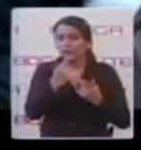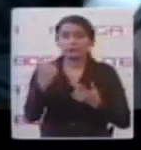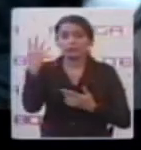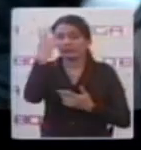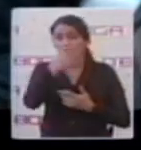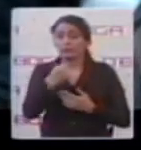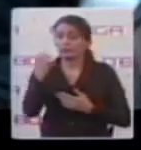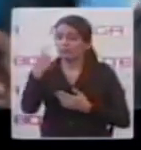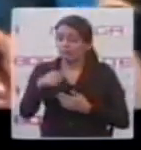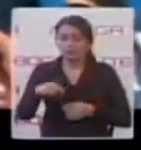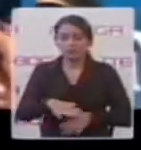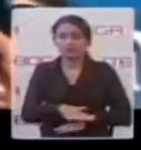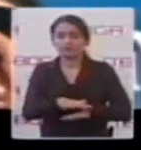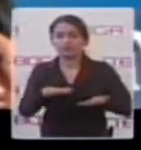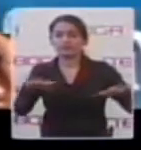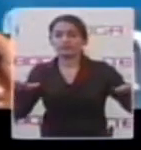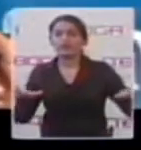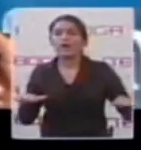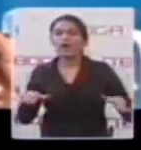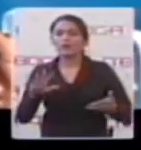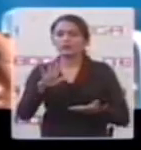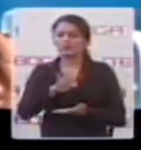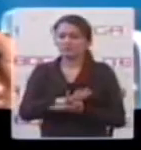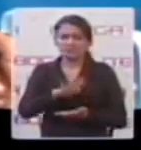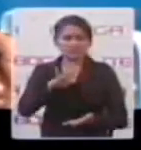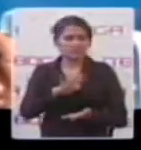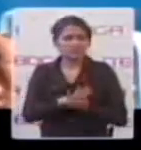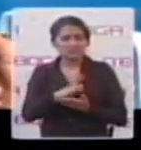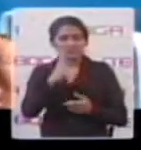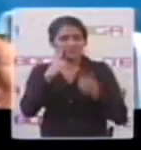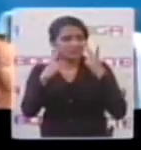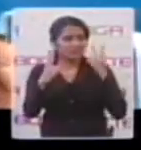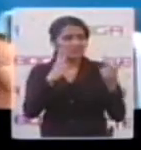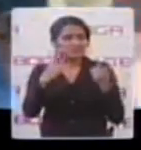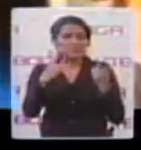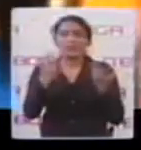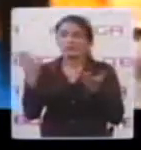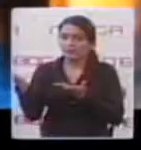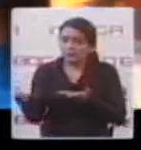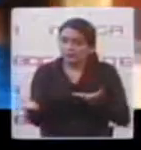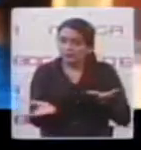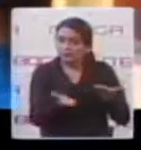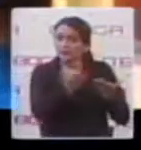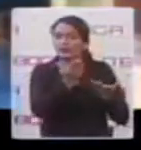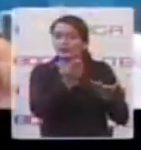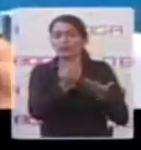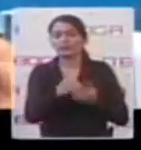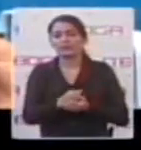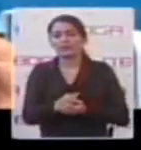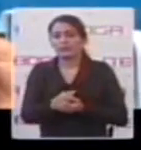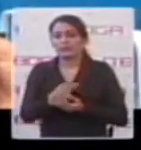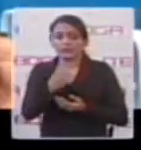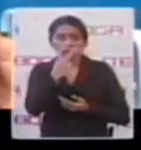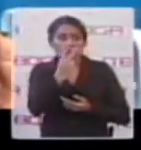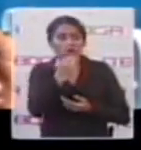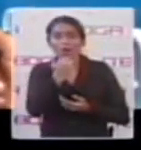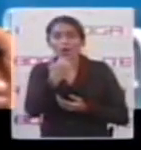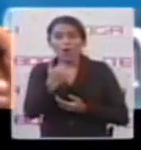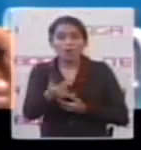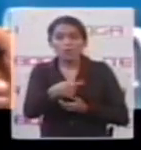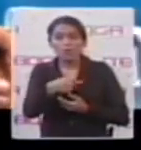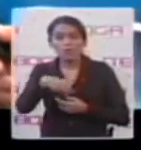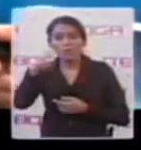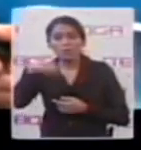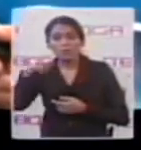muy amplios, lugares muy cómodos, lugares que invitan a participar de la gente,